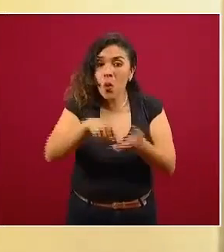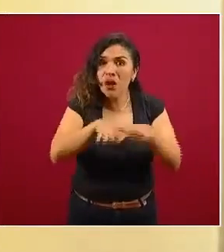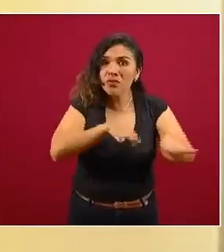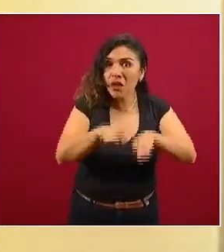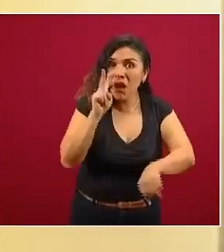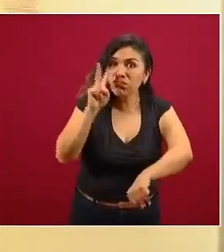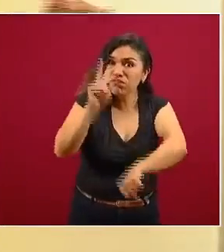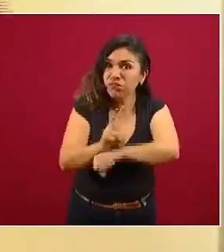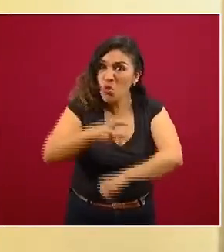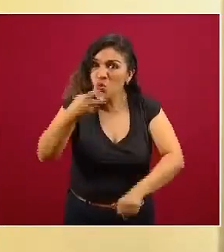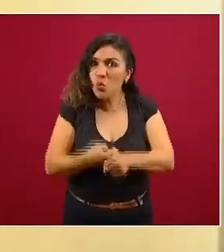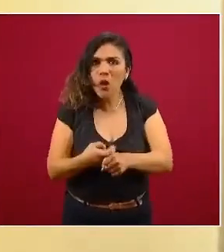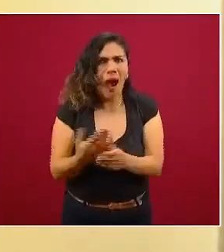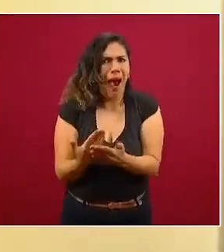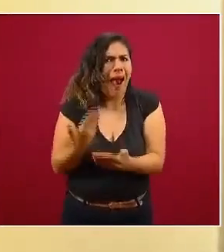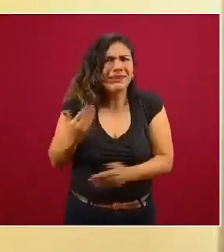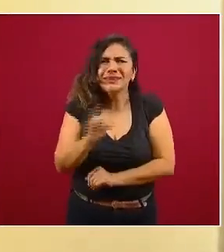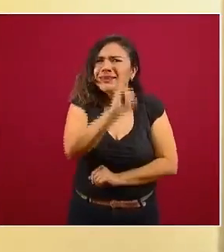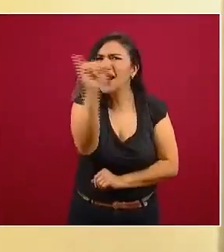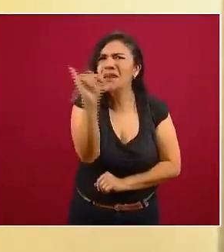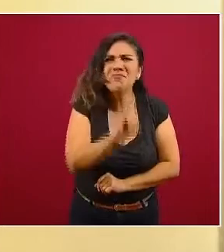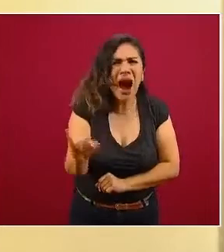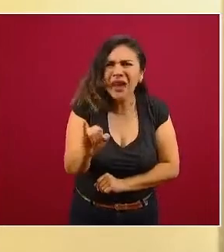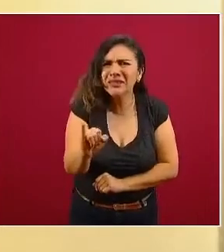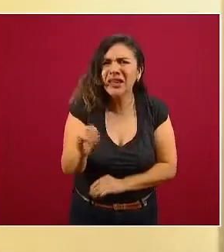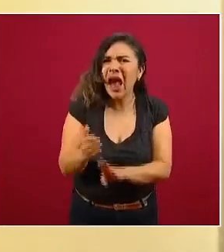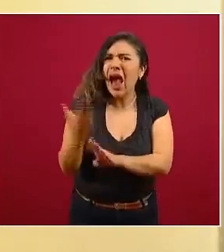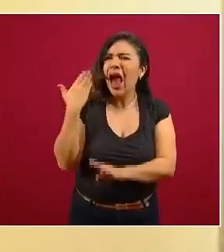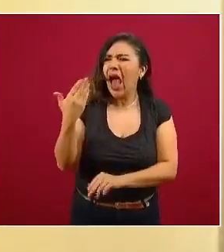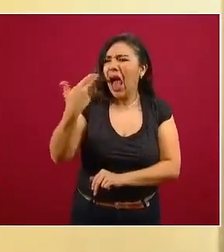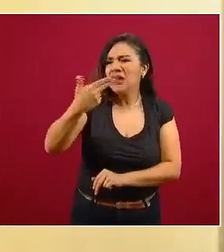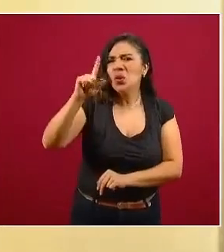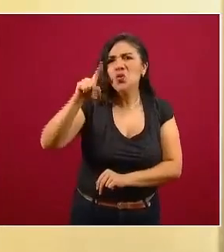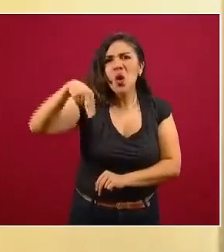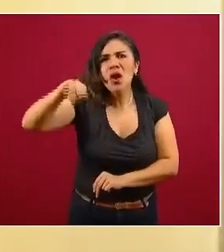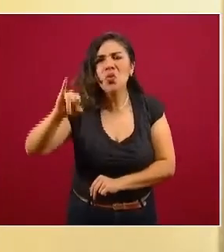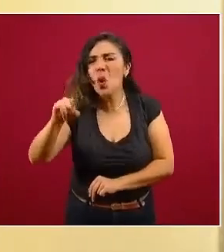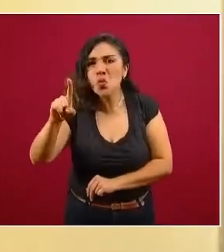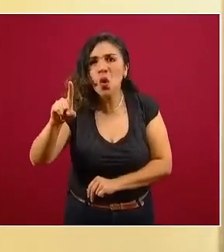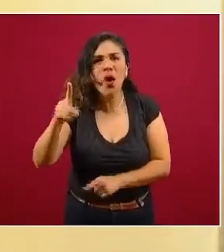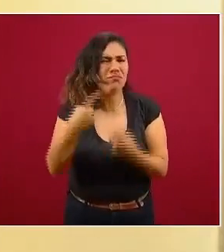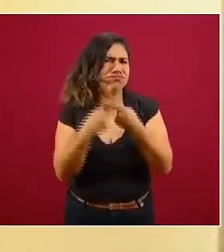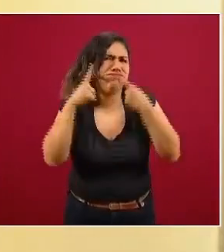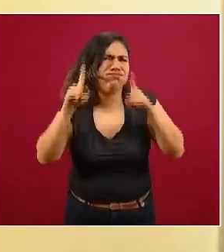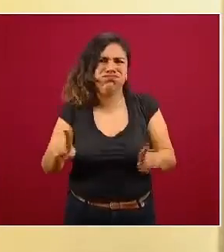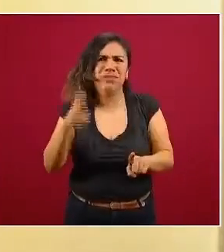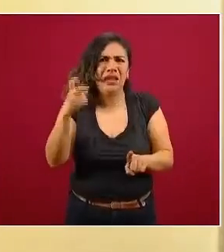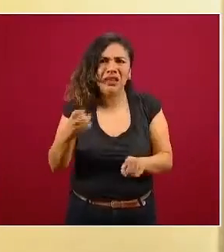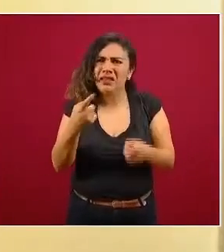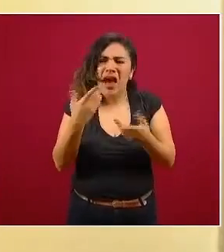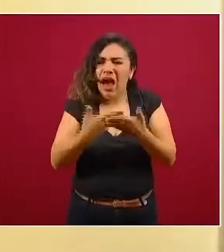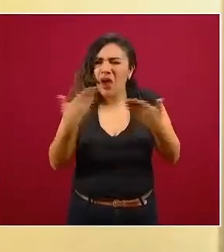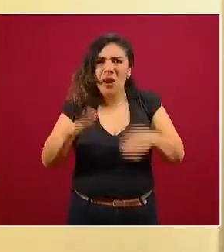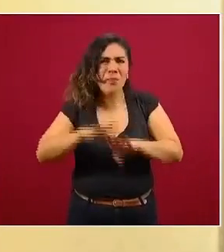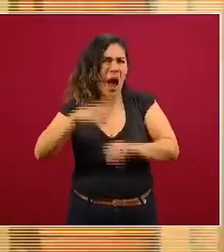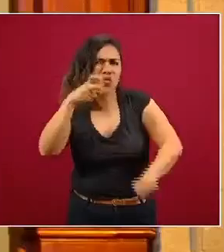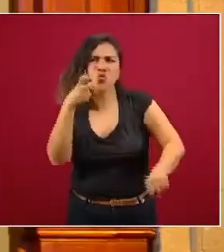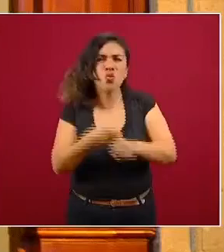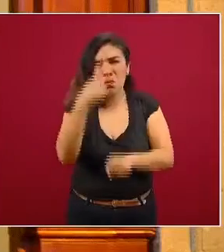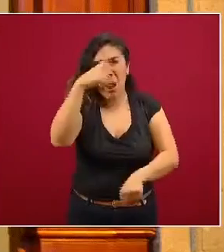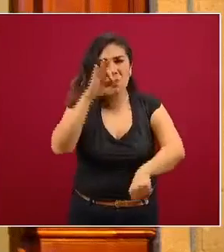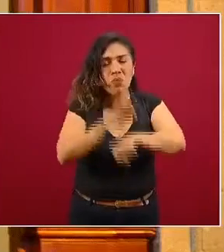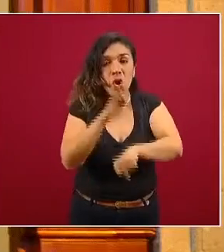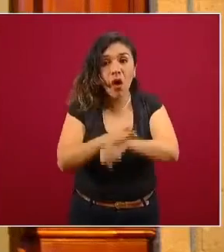trabajo. No hay historia, digamos, ni con la H1N1 enfrentamos este esquema de